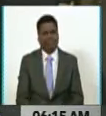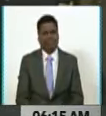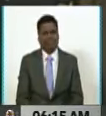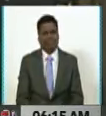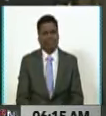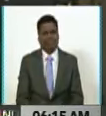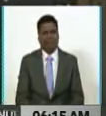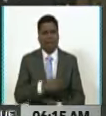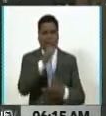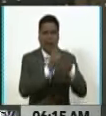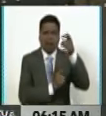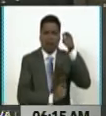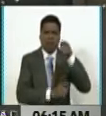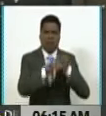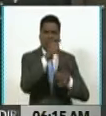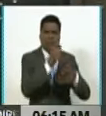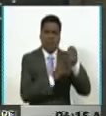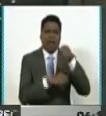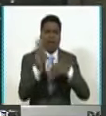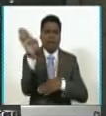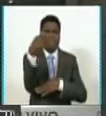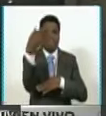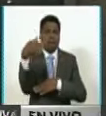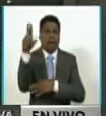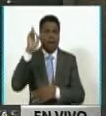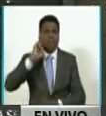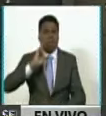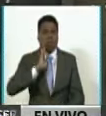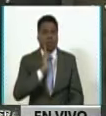alzar las banderas de Bolívar, retomarlas